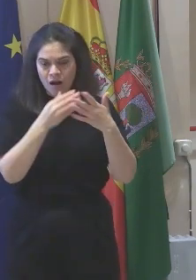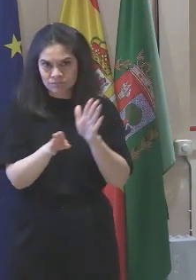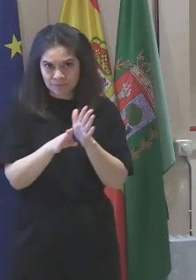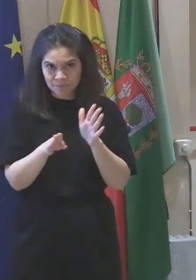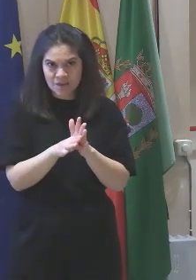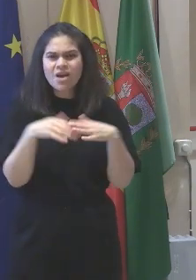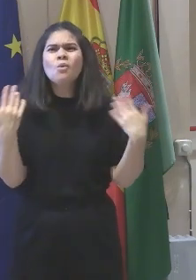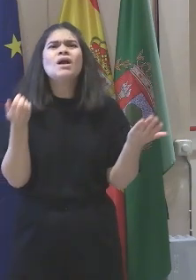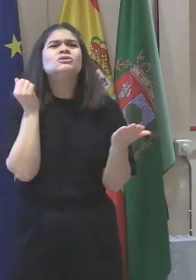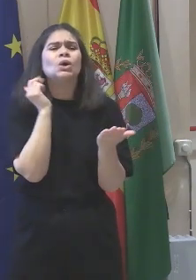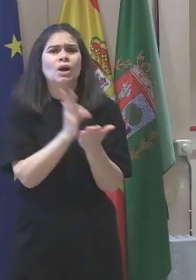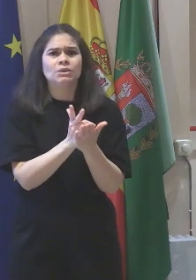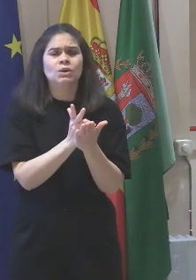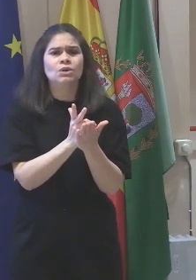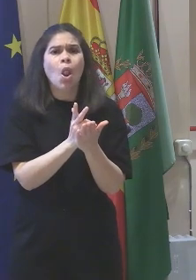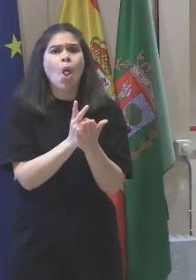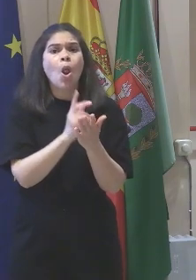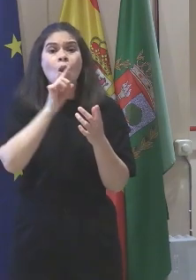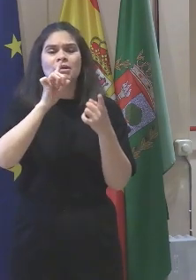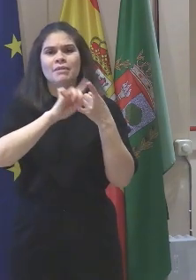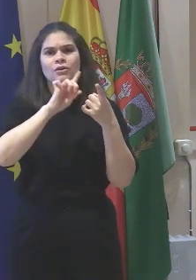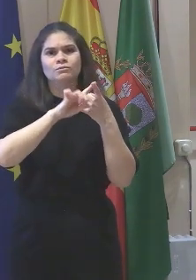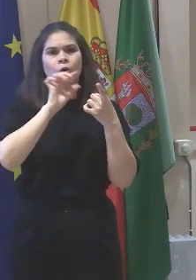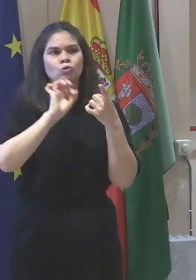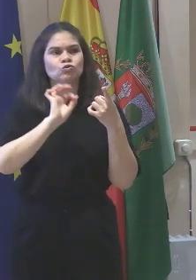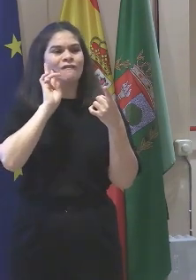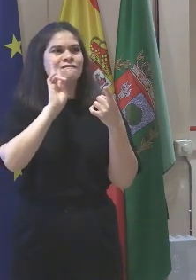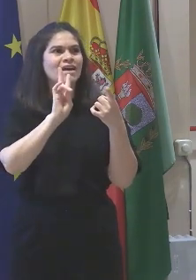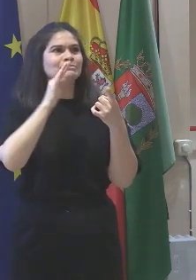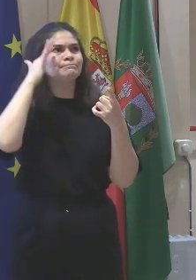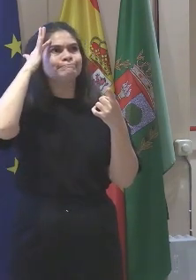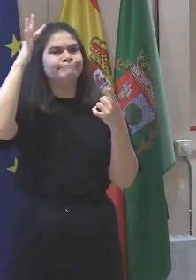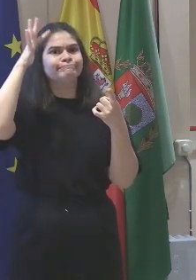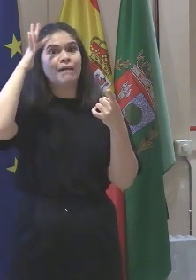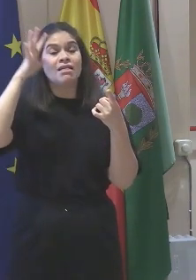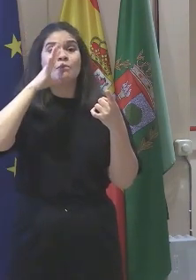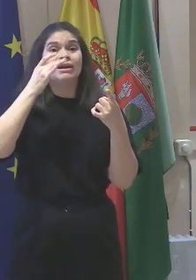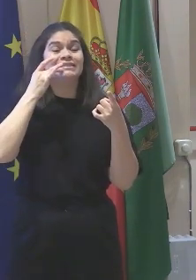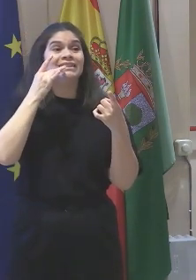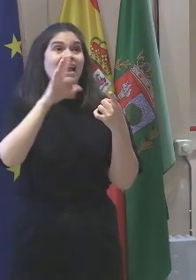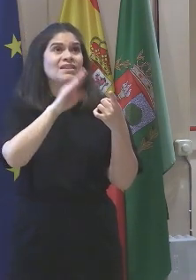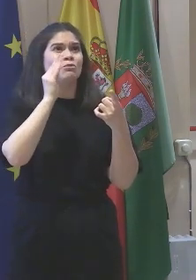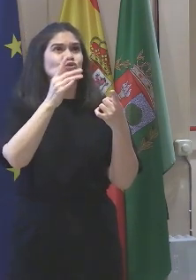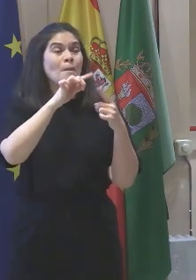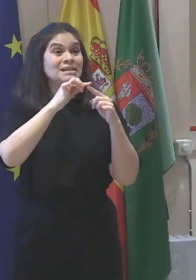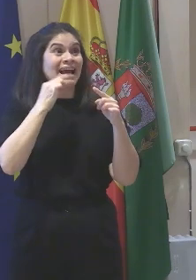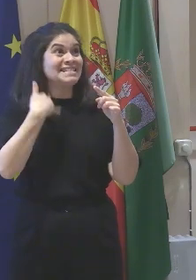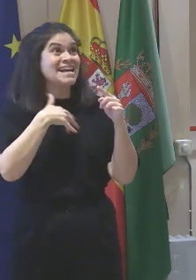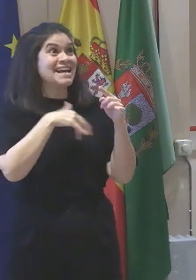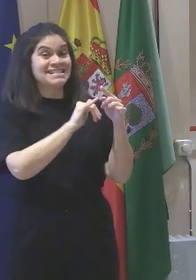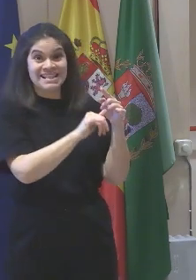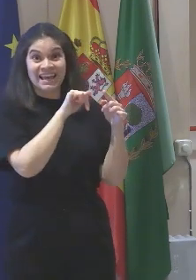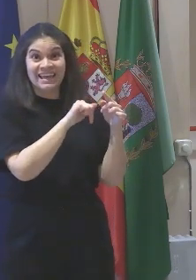Los retos, ¿cuáles son? Pues lo primero, el manejo de las expectativas, porque si vendemos un mensaje buenista de que esto ya está aquí, pues